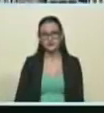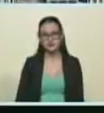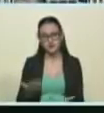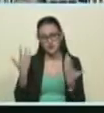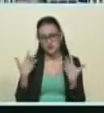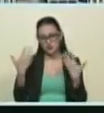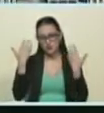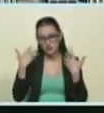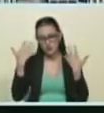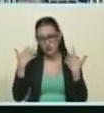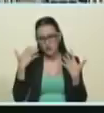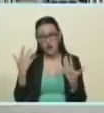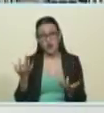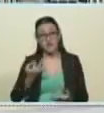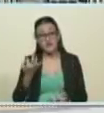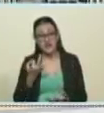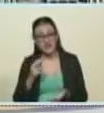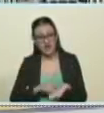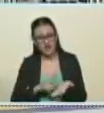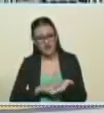de las regiones, de la verdad de las regiones.